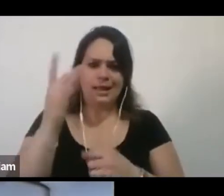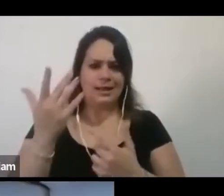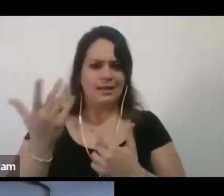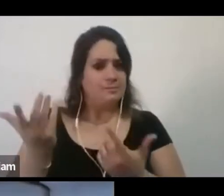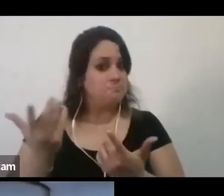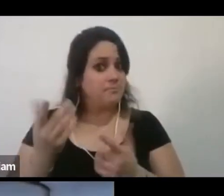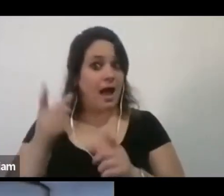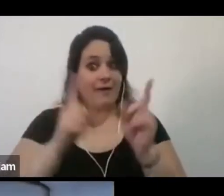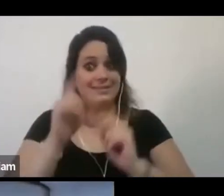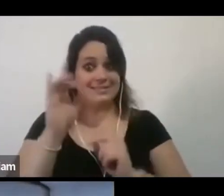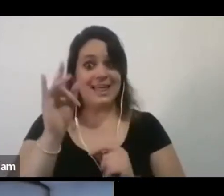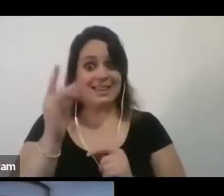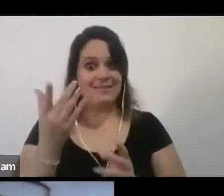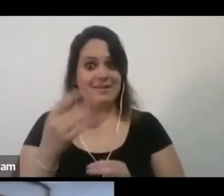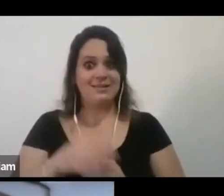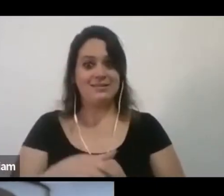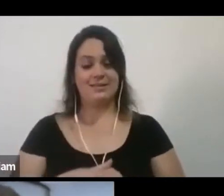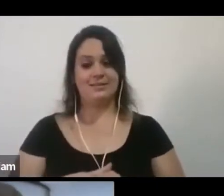es difícil, ¿no?